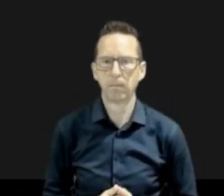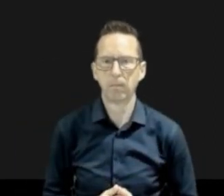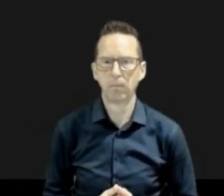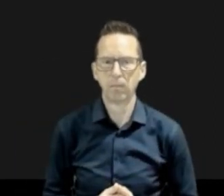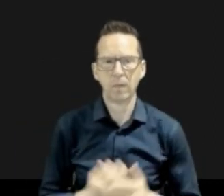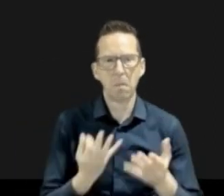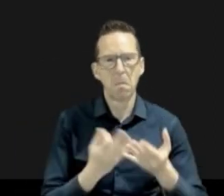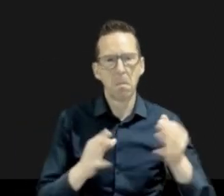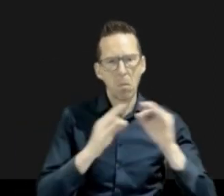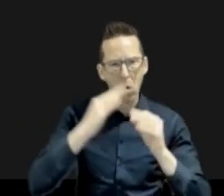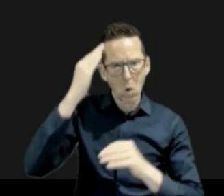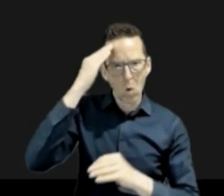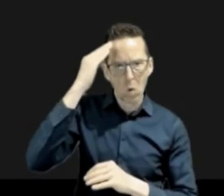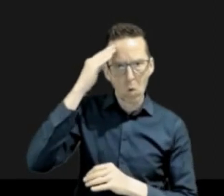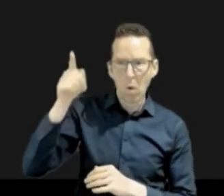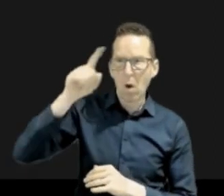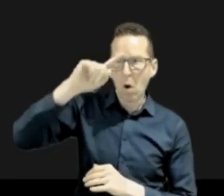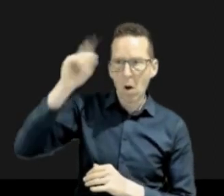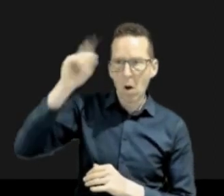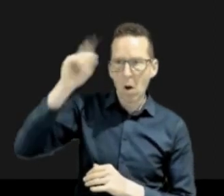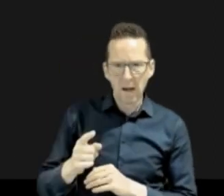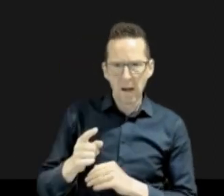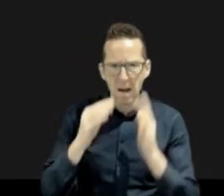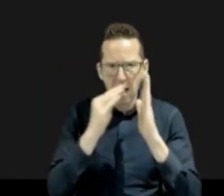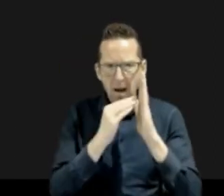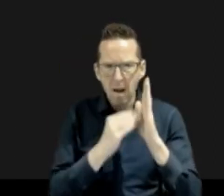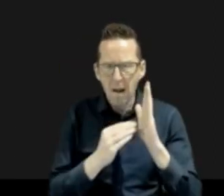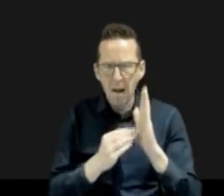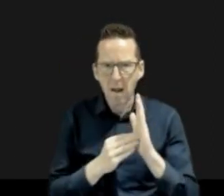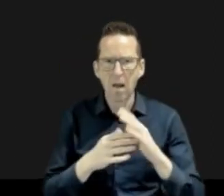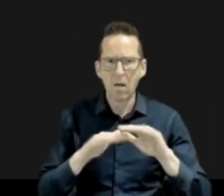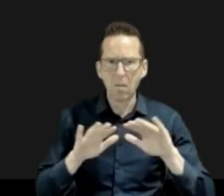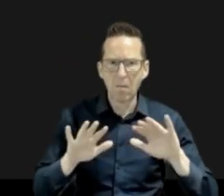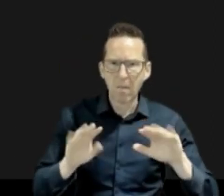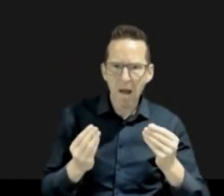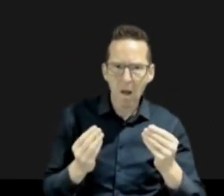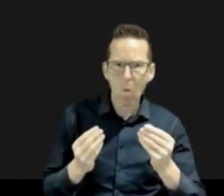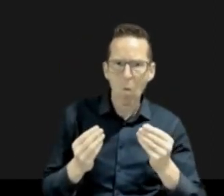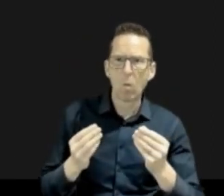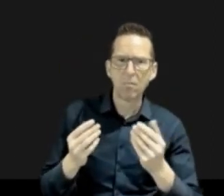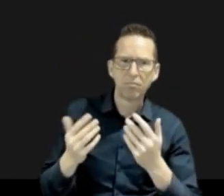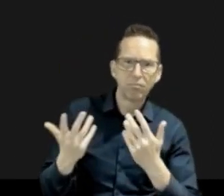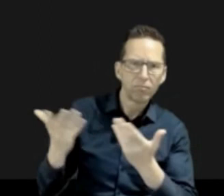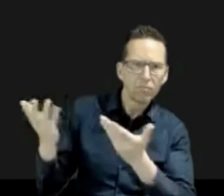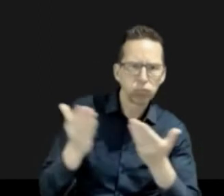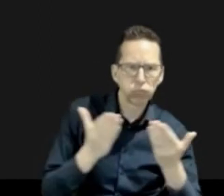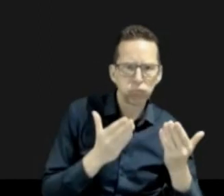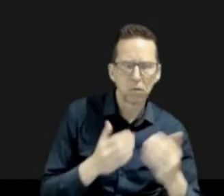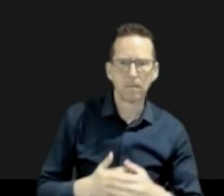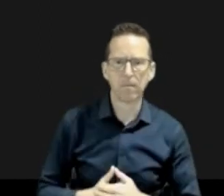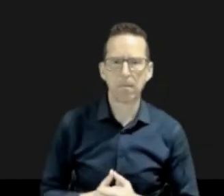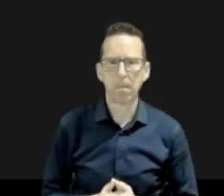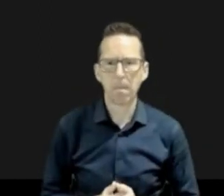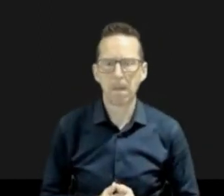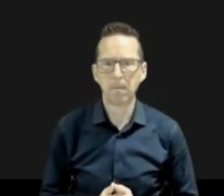entretanto el uso de la ciencia puede hacer uso de estas informaciones